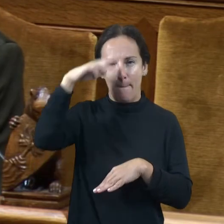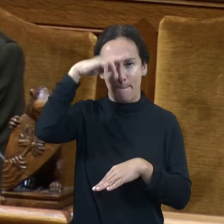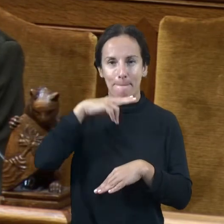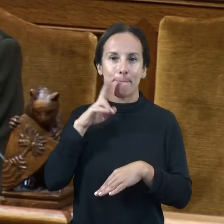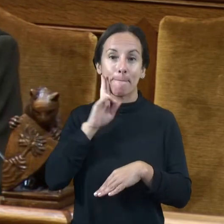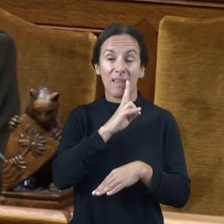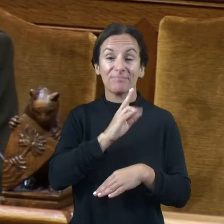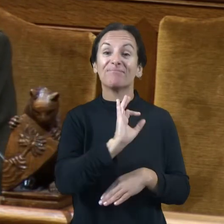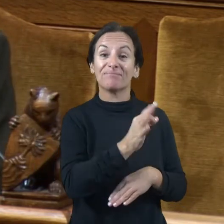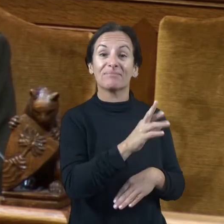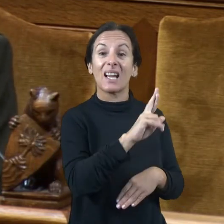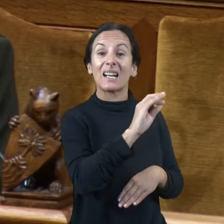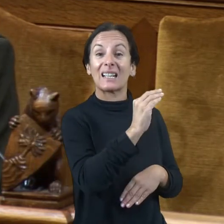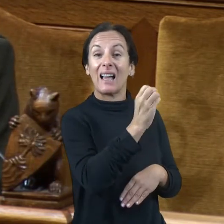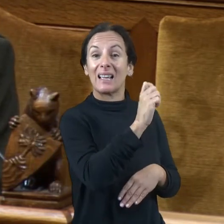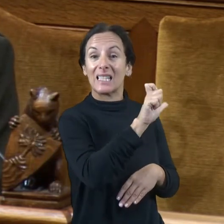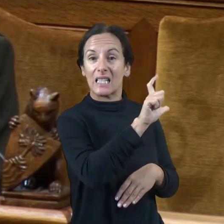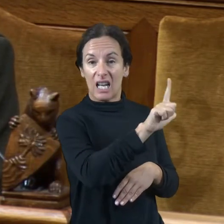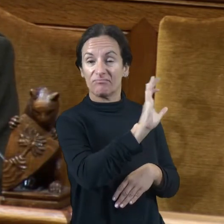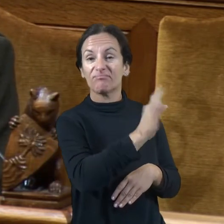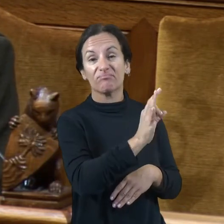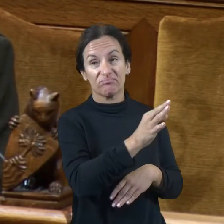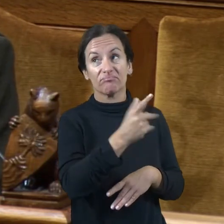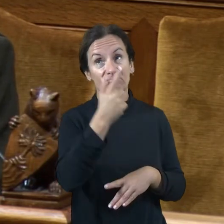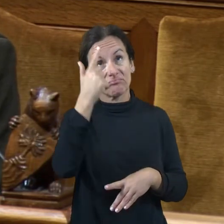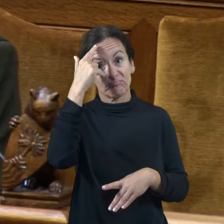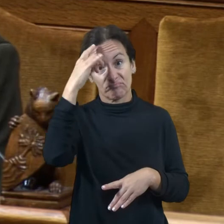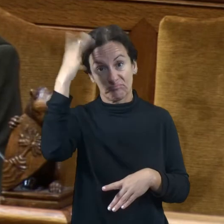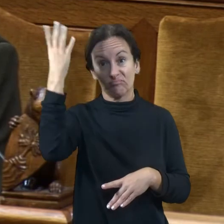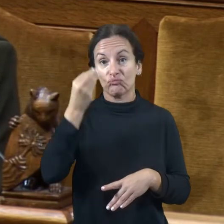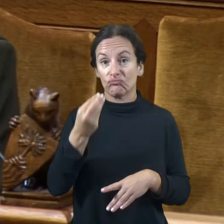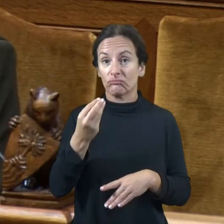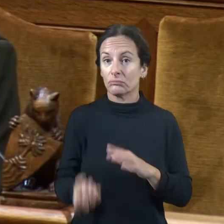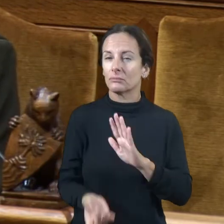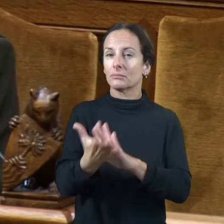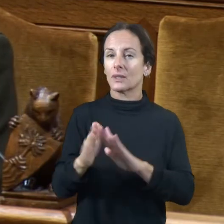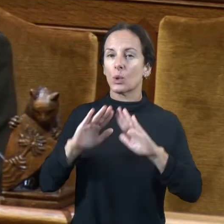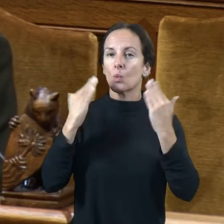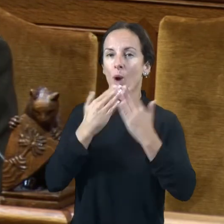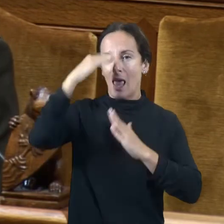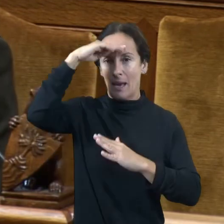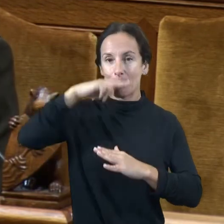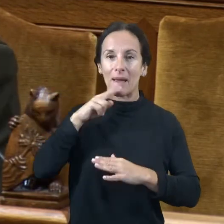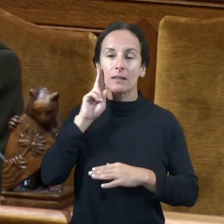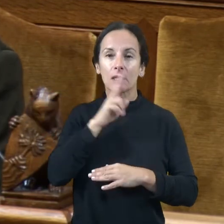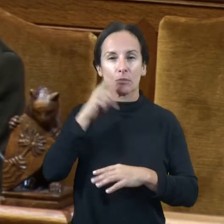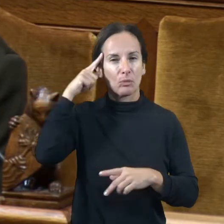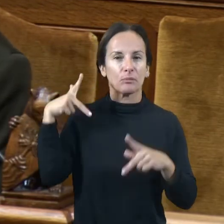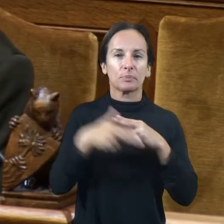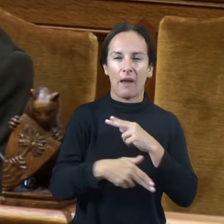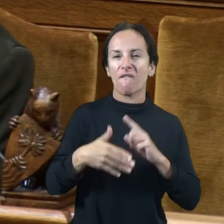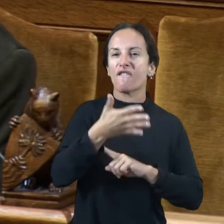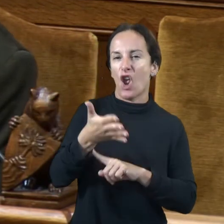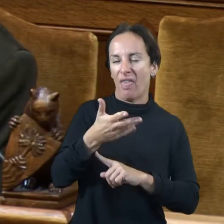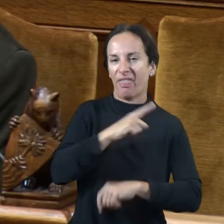una escuela de padres para evitar que esta violencia no es deporte que en el final es una imatge que donan